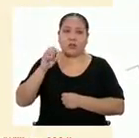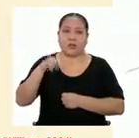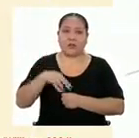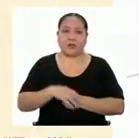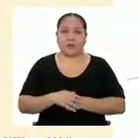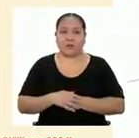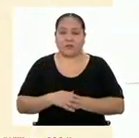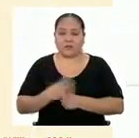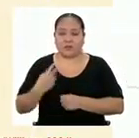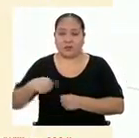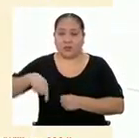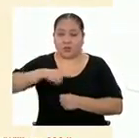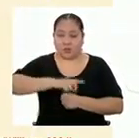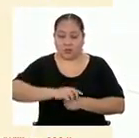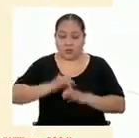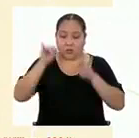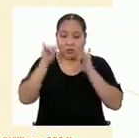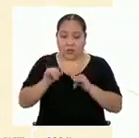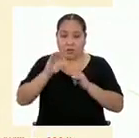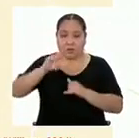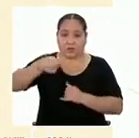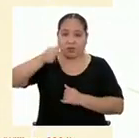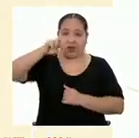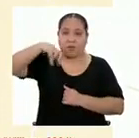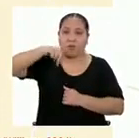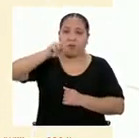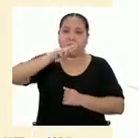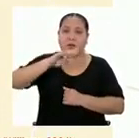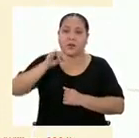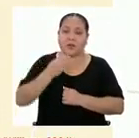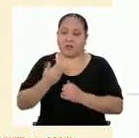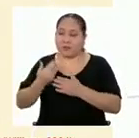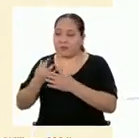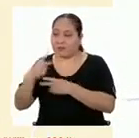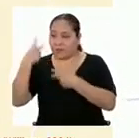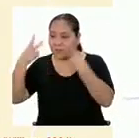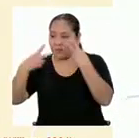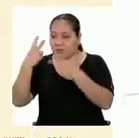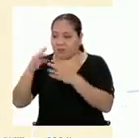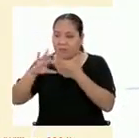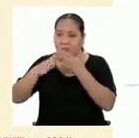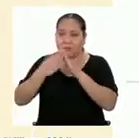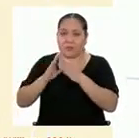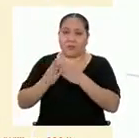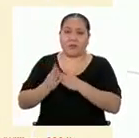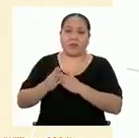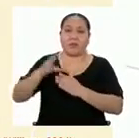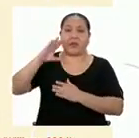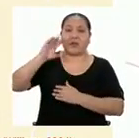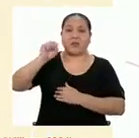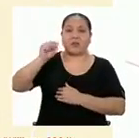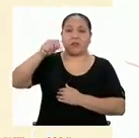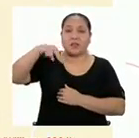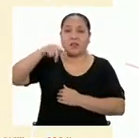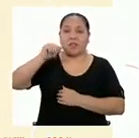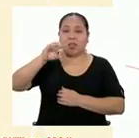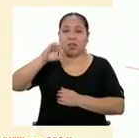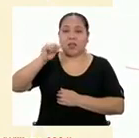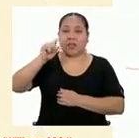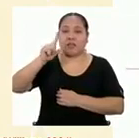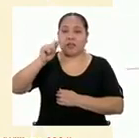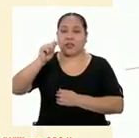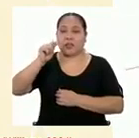Nuestra estancia en Chaparrí incluye un tour a la cercana comunidad de Santa Catalina de Chongoyape,